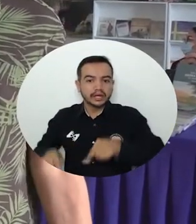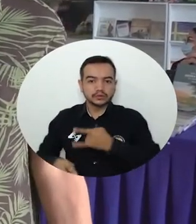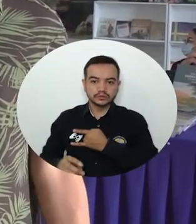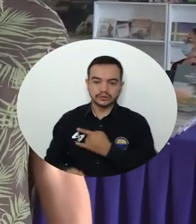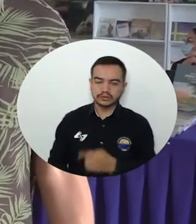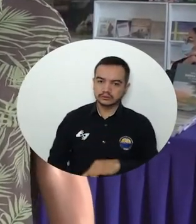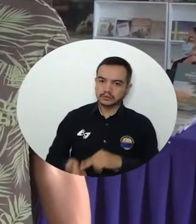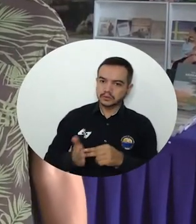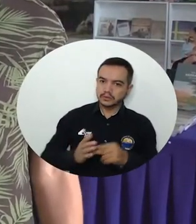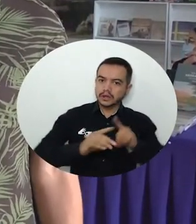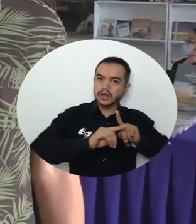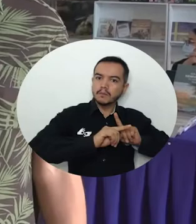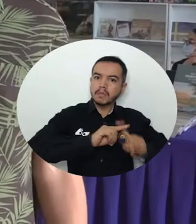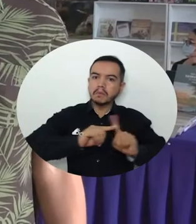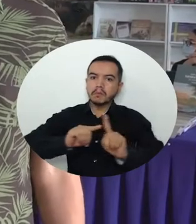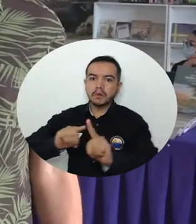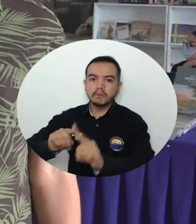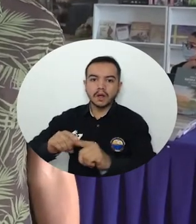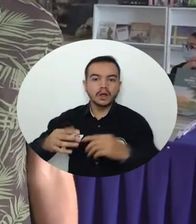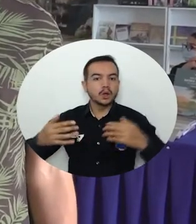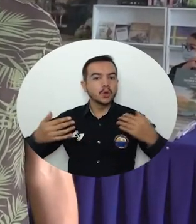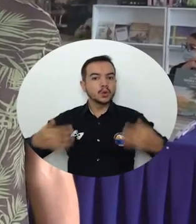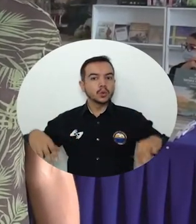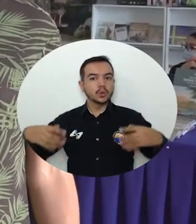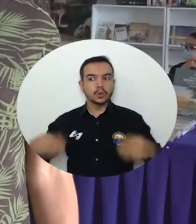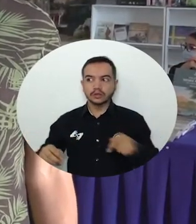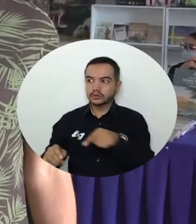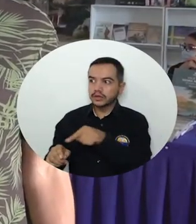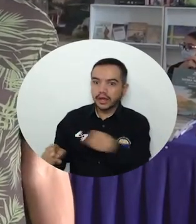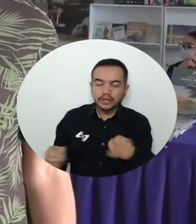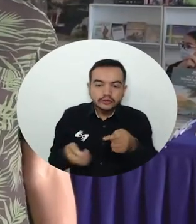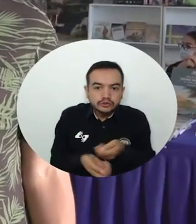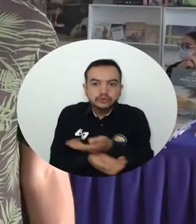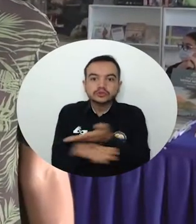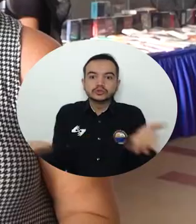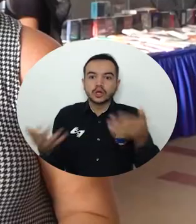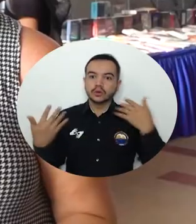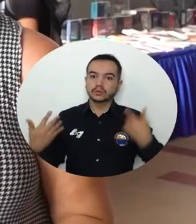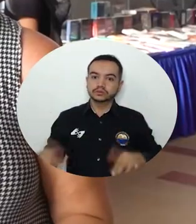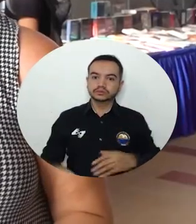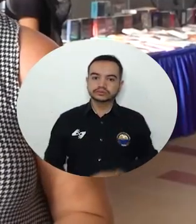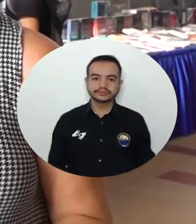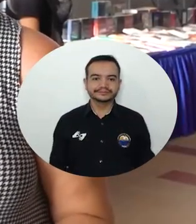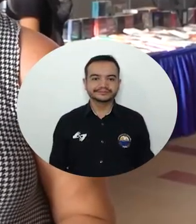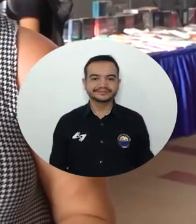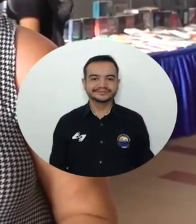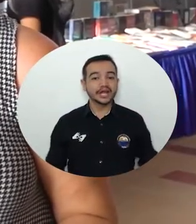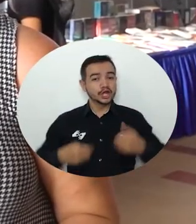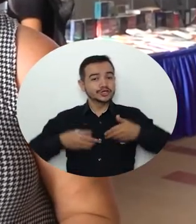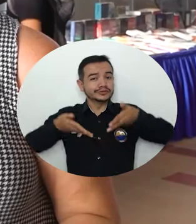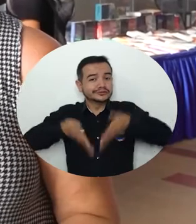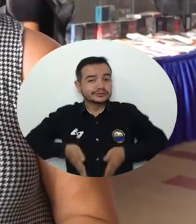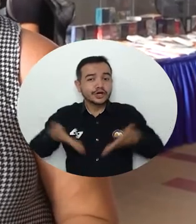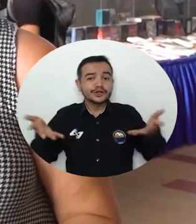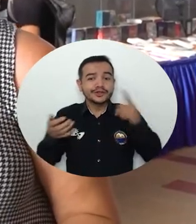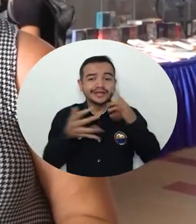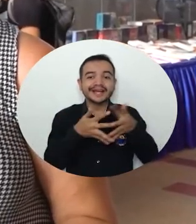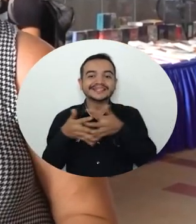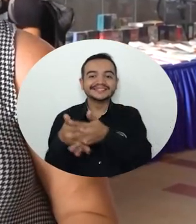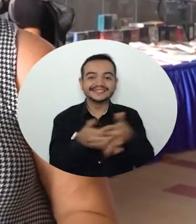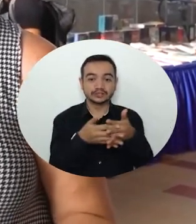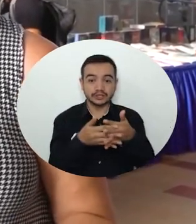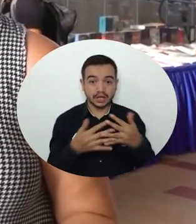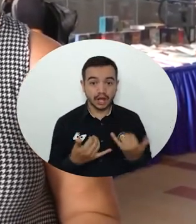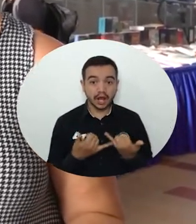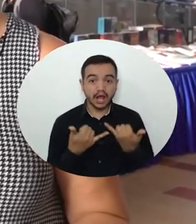universidad. Entonces como que hay una gran variedad y eso pues hace que la feria sea más rica, ¿no? Soy de los Estados Unidos, pero